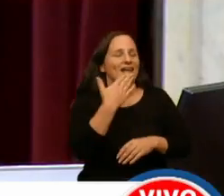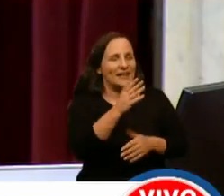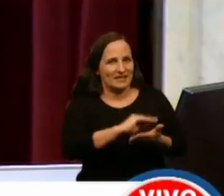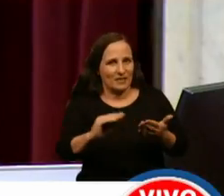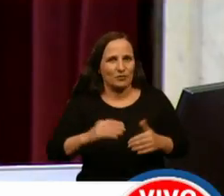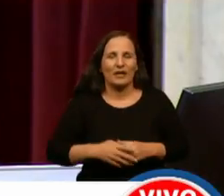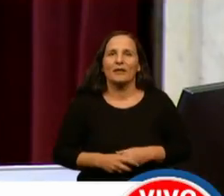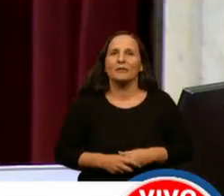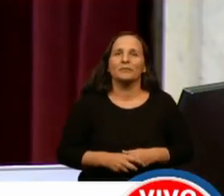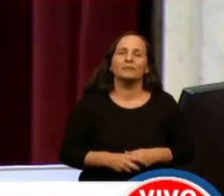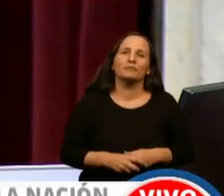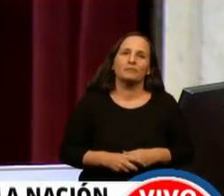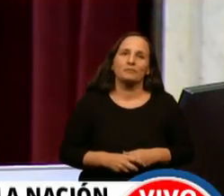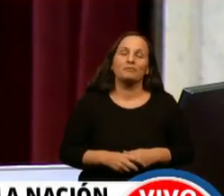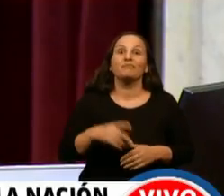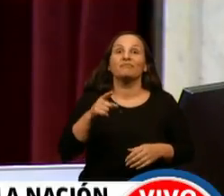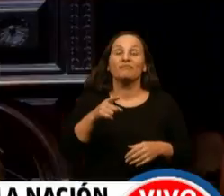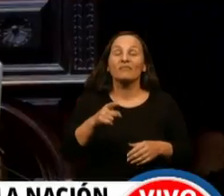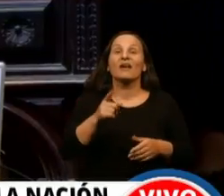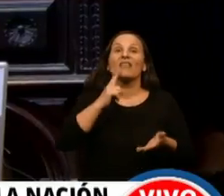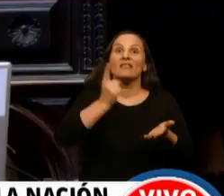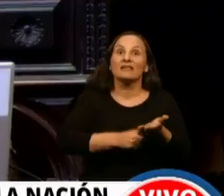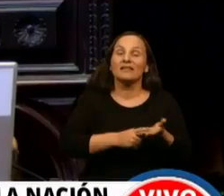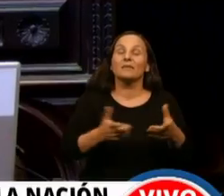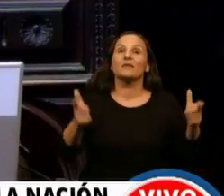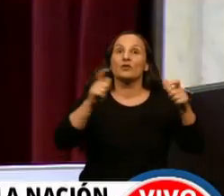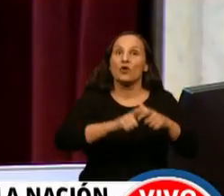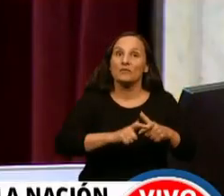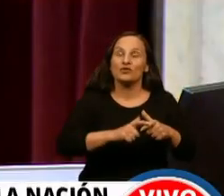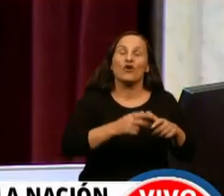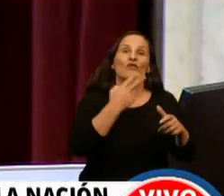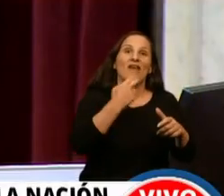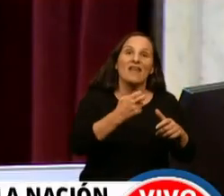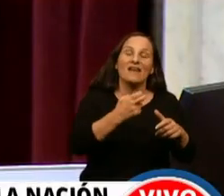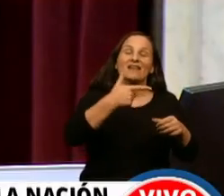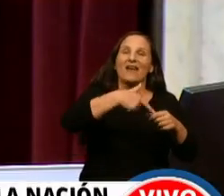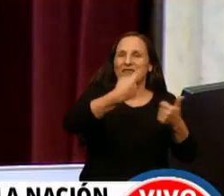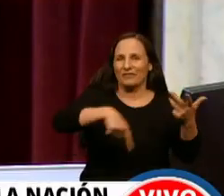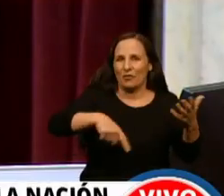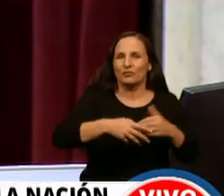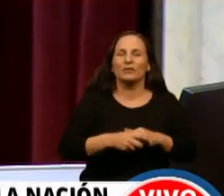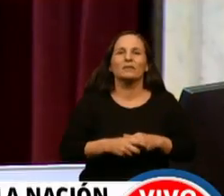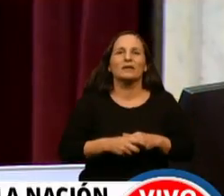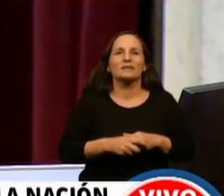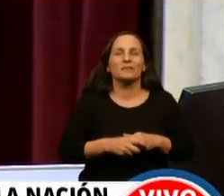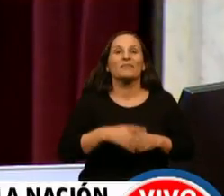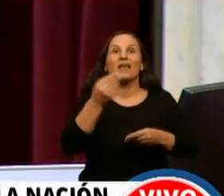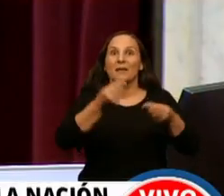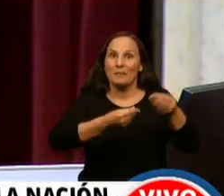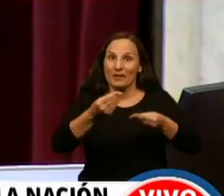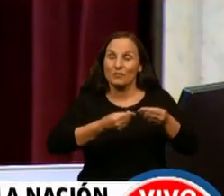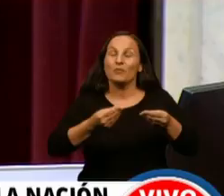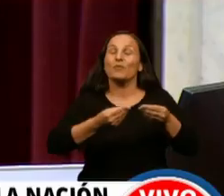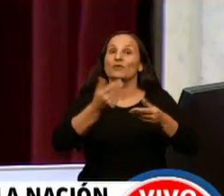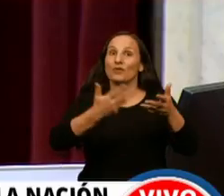en consideración en general el dictamen de las comisiones de energía y combustibles y de presupuesto y hacienda